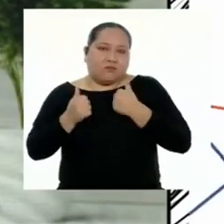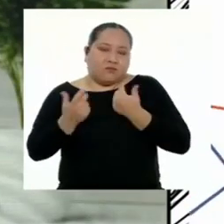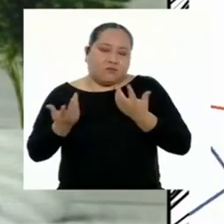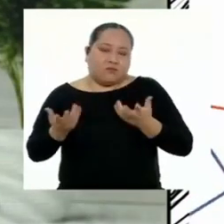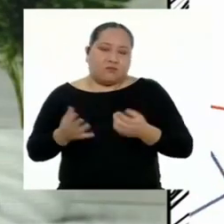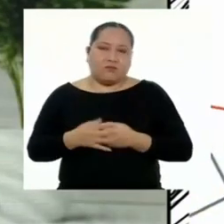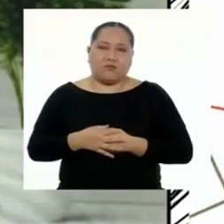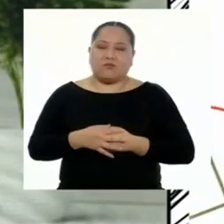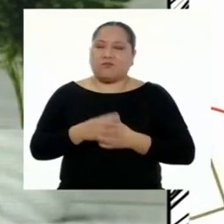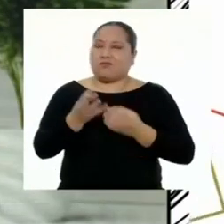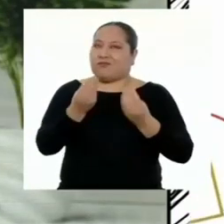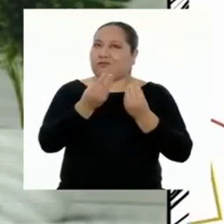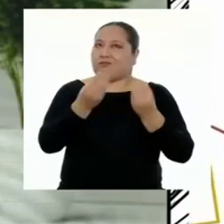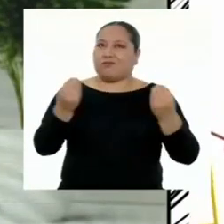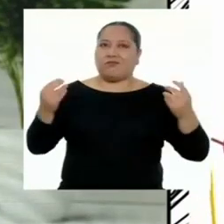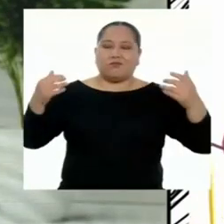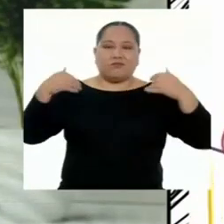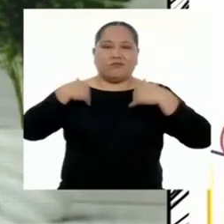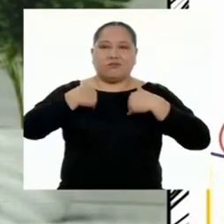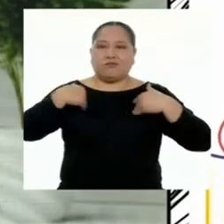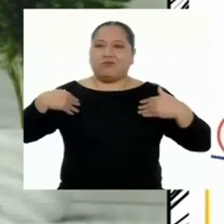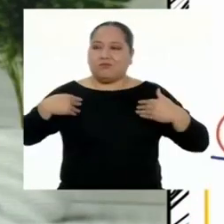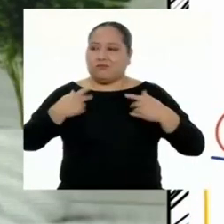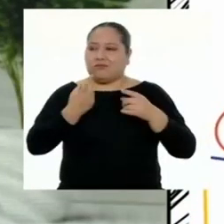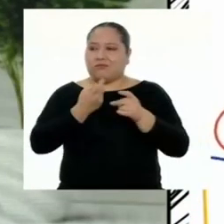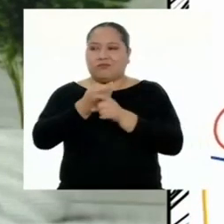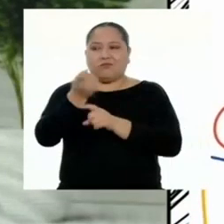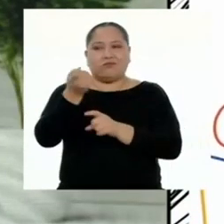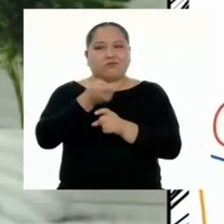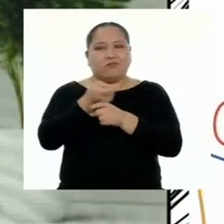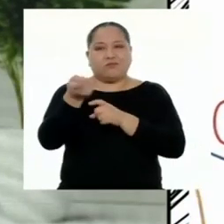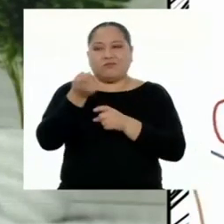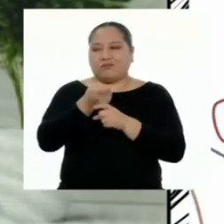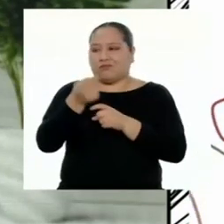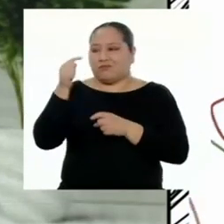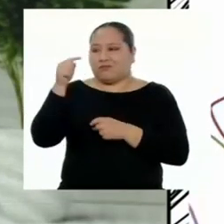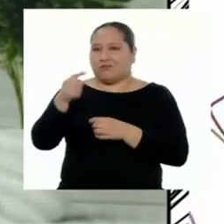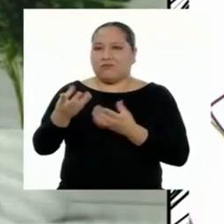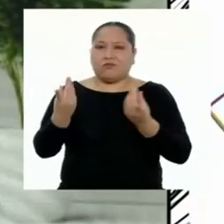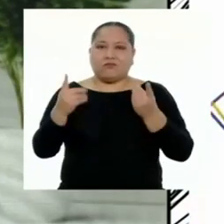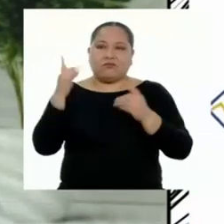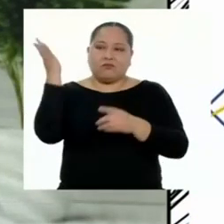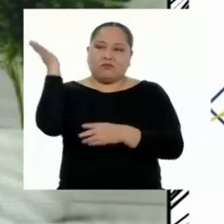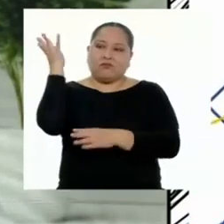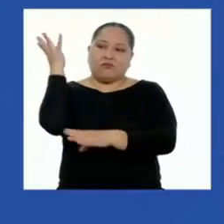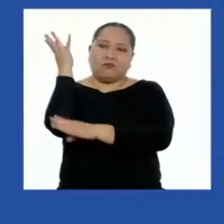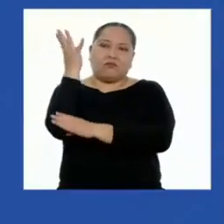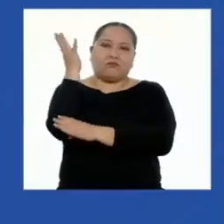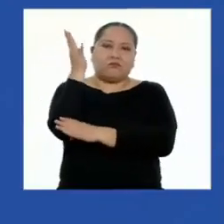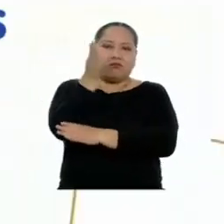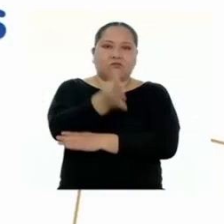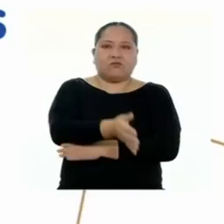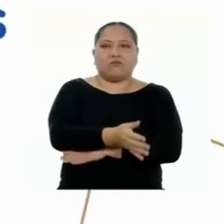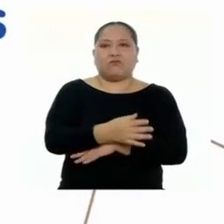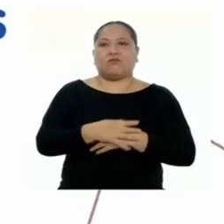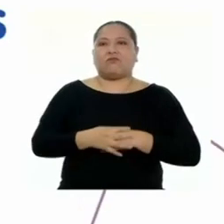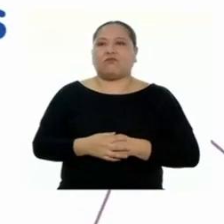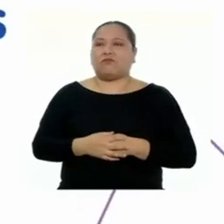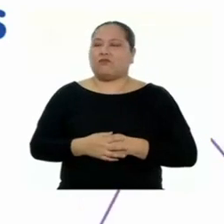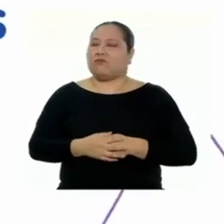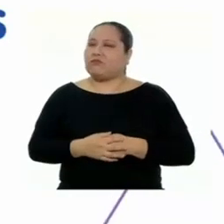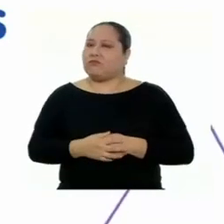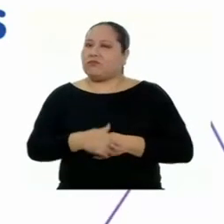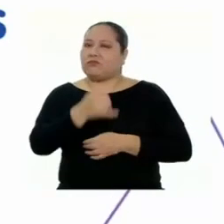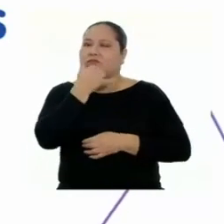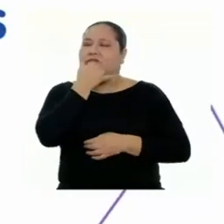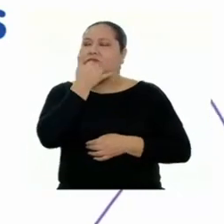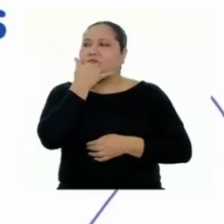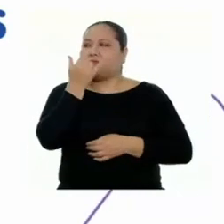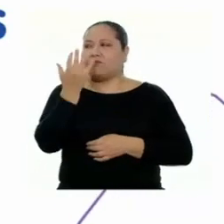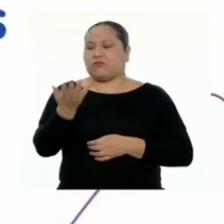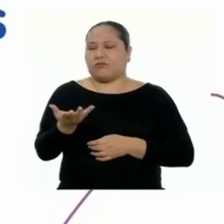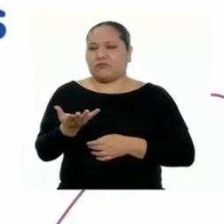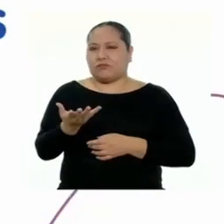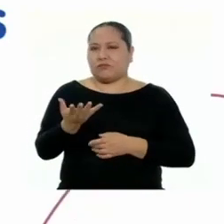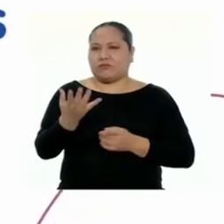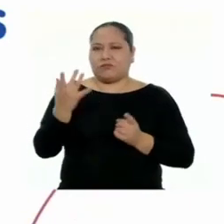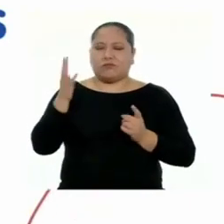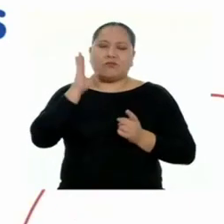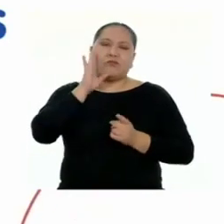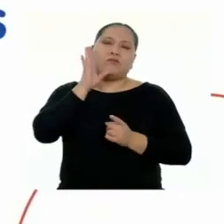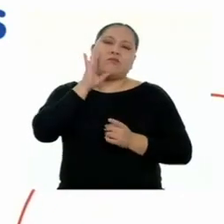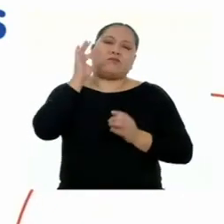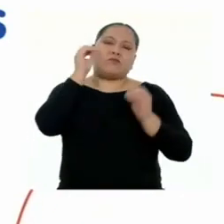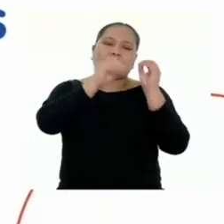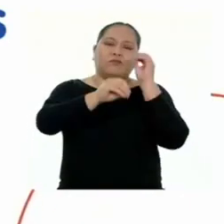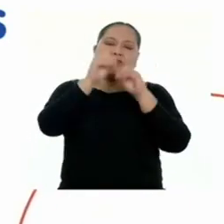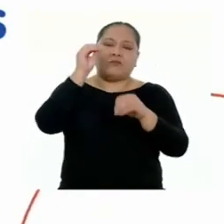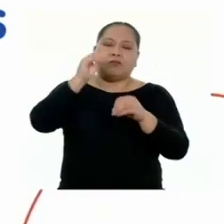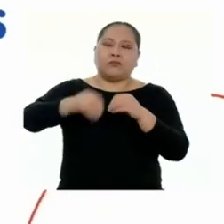Entonces, son muchas las especies que se ven afectadas por la actividad antropogénica. ¿Cuáles son los efectos de la contaminación en